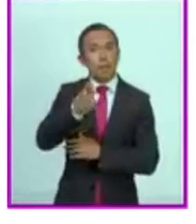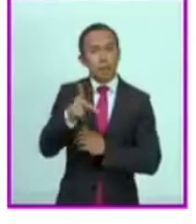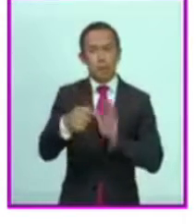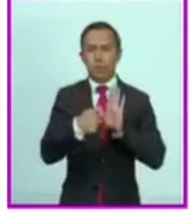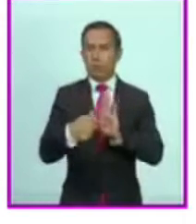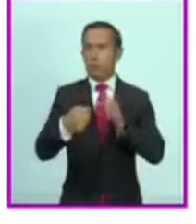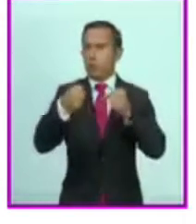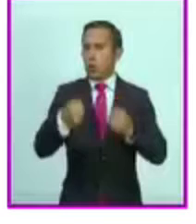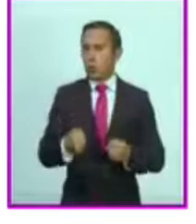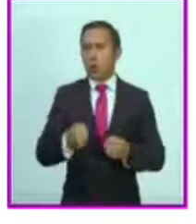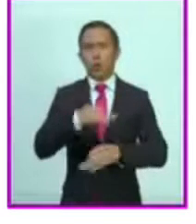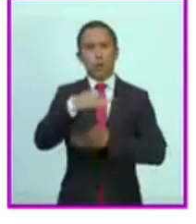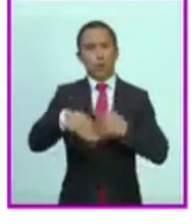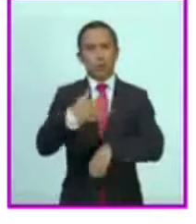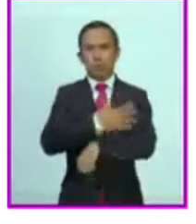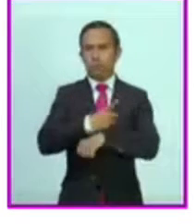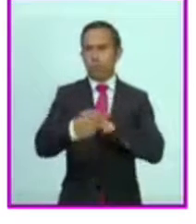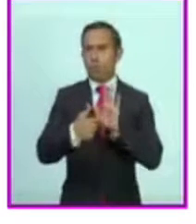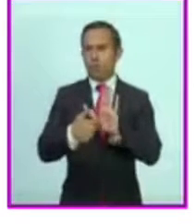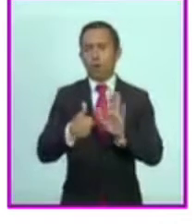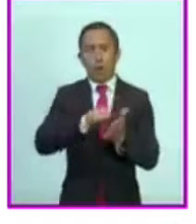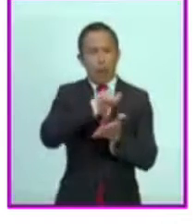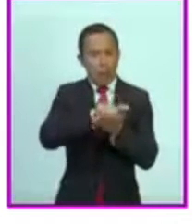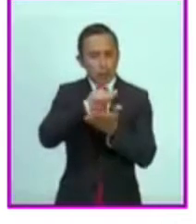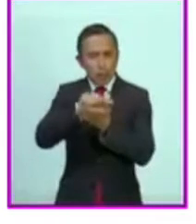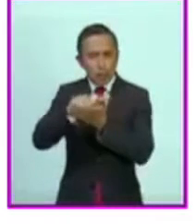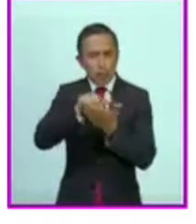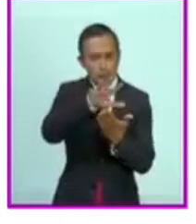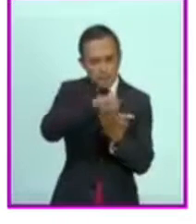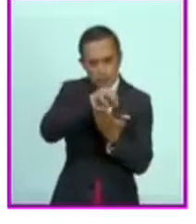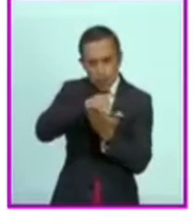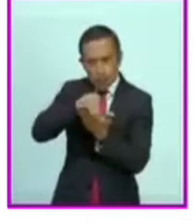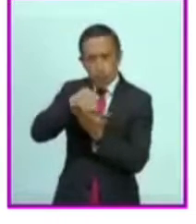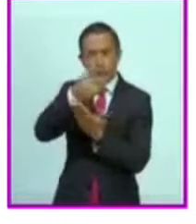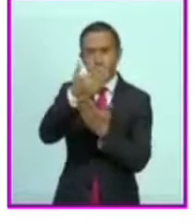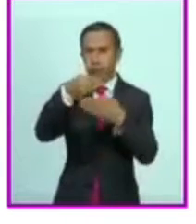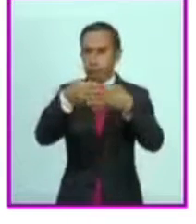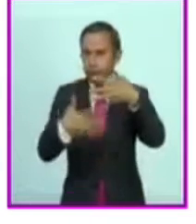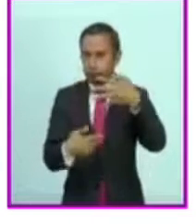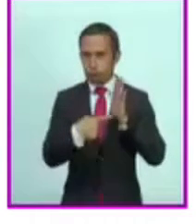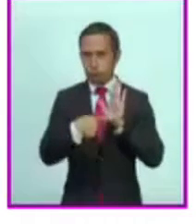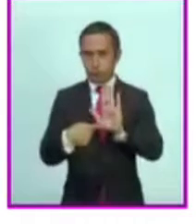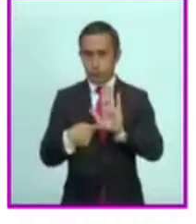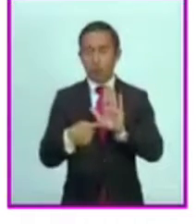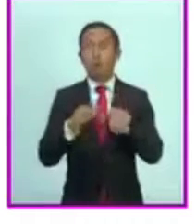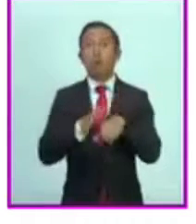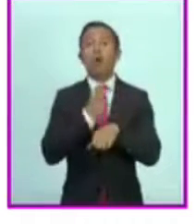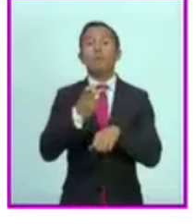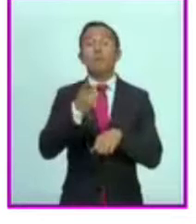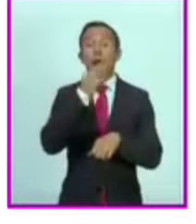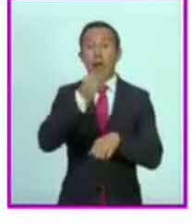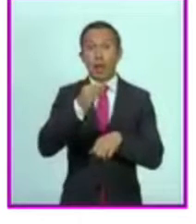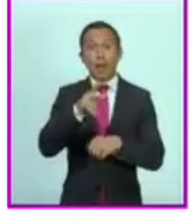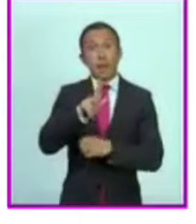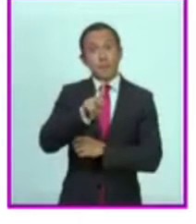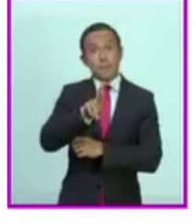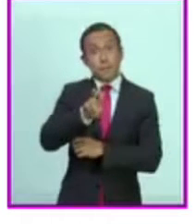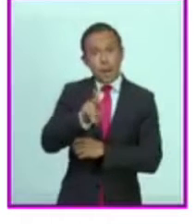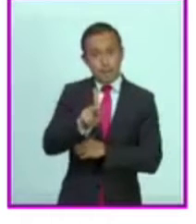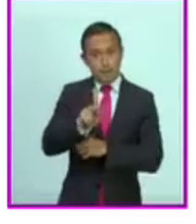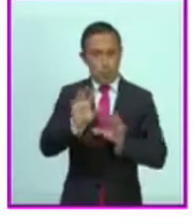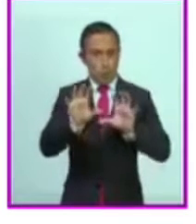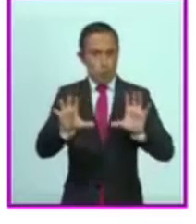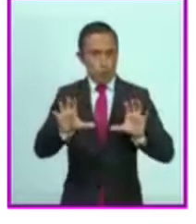los resultados de las actas por ello debemos tomar en cuenta que el ritmo que llegará la información al prep está